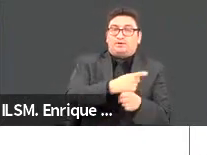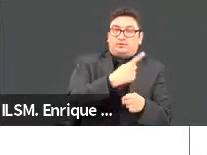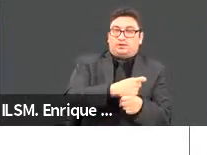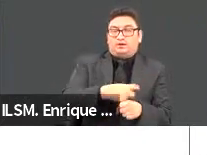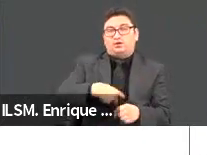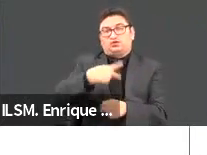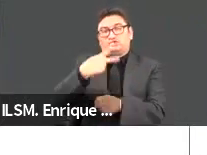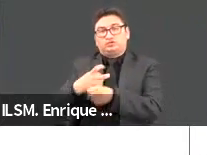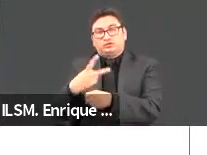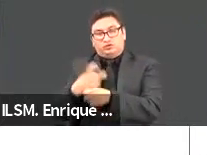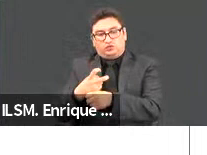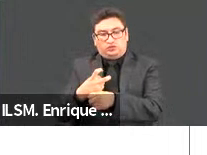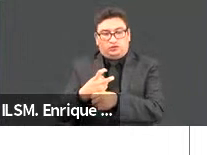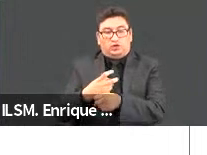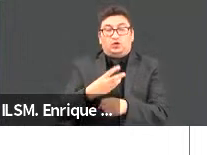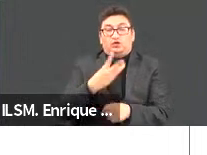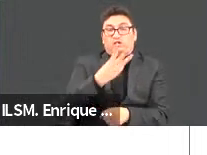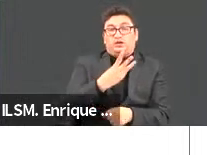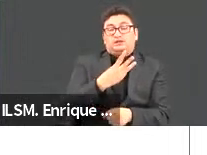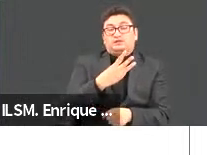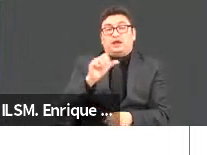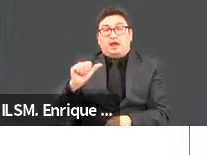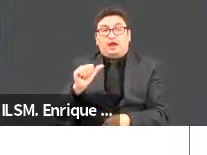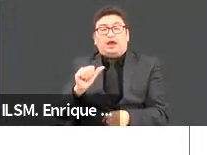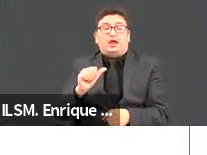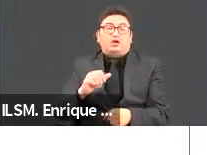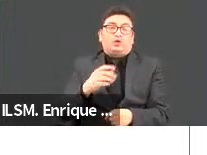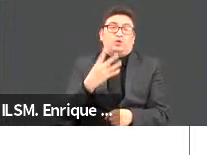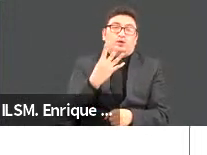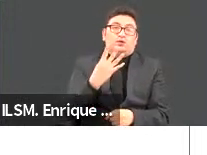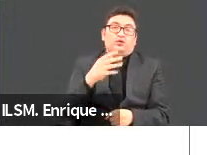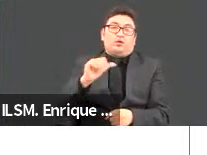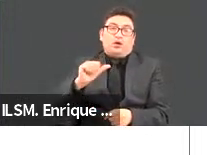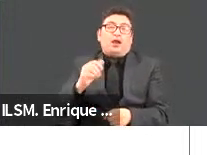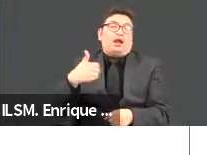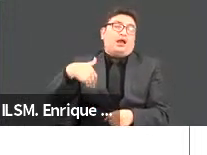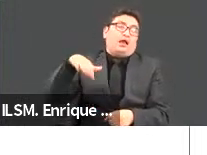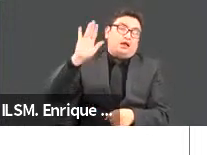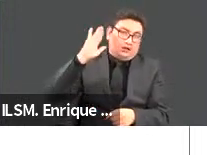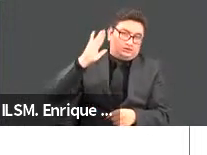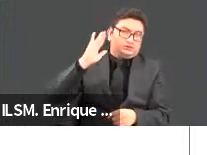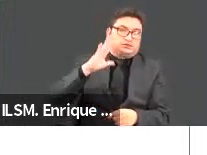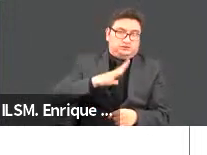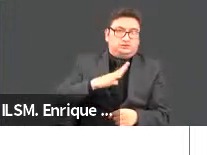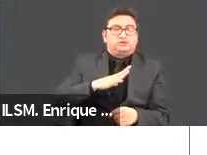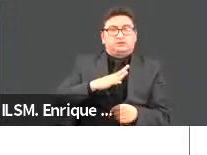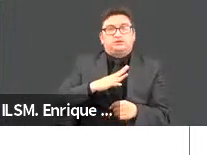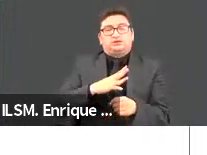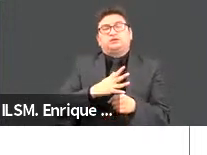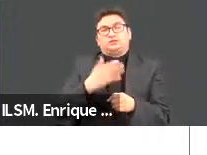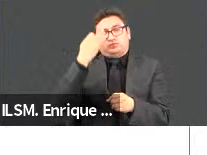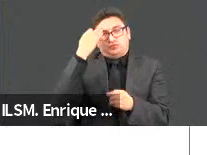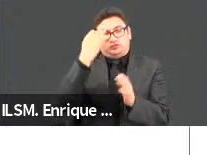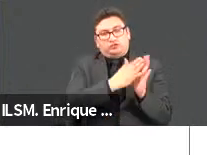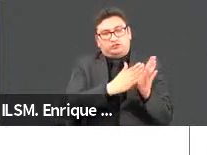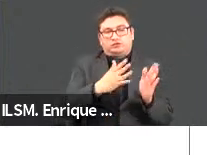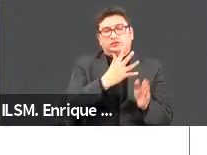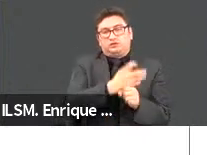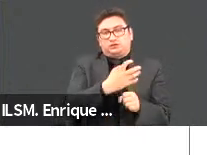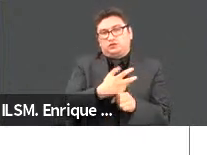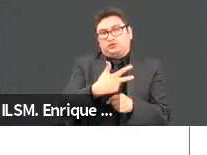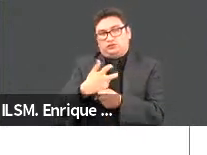sala, o incluso 3A o 4A, cuando existía la tercera y la cuarta sala de quinta a octava época